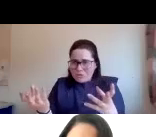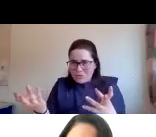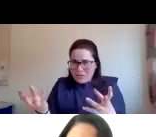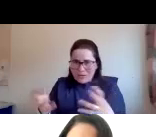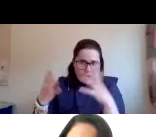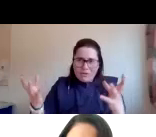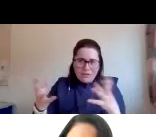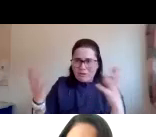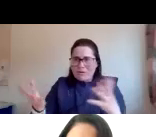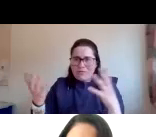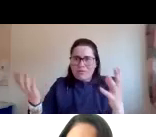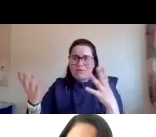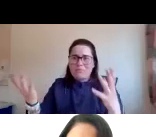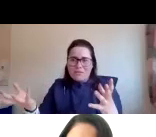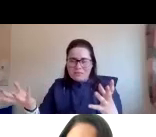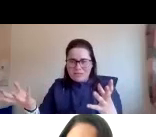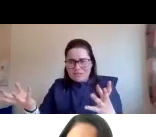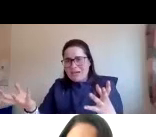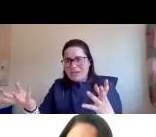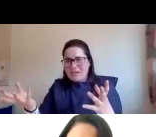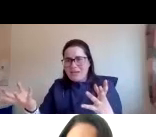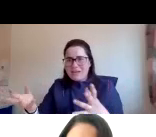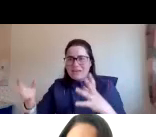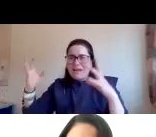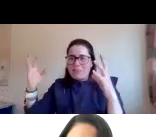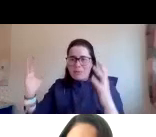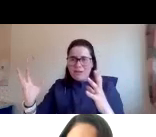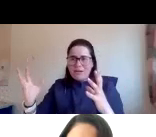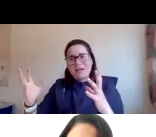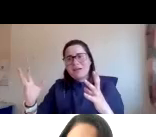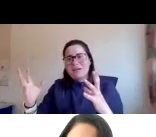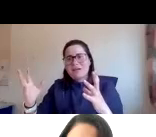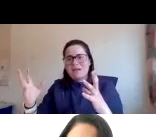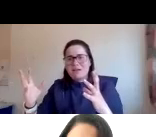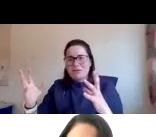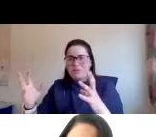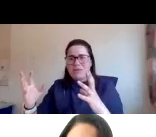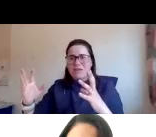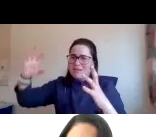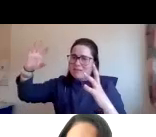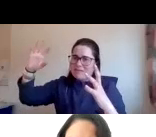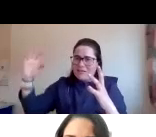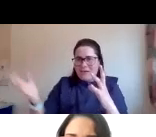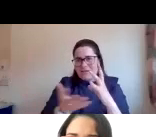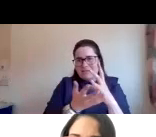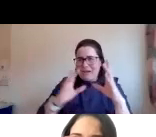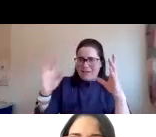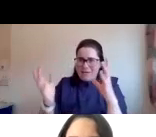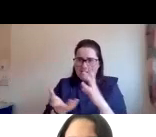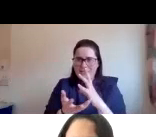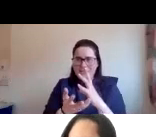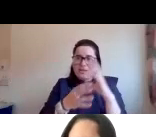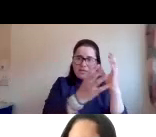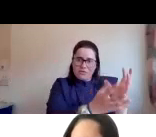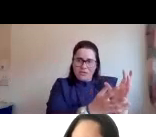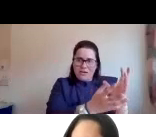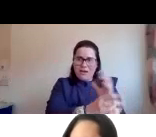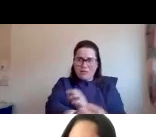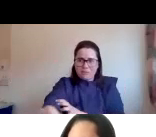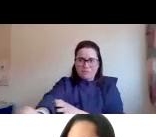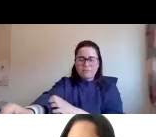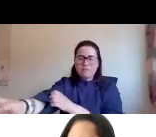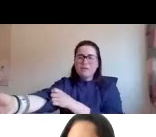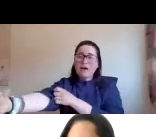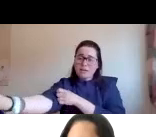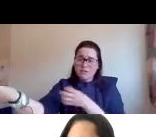no consume todo el nitrógeno, fósforo y potasio que se le agrega, y a la primera llovida se lava, ¿verdad? Y eso llega al